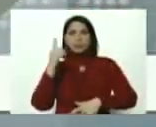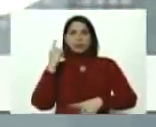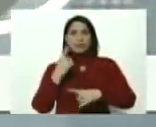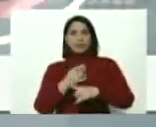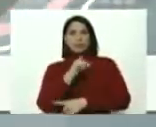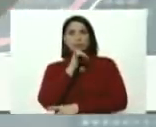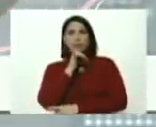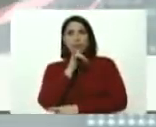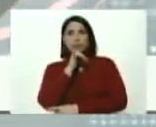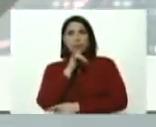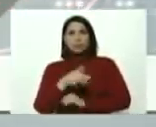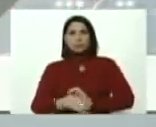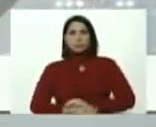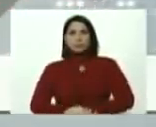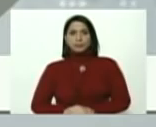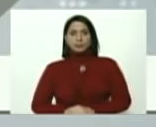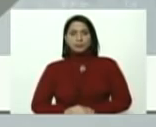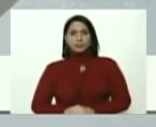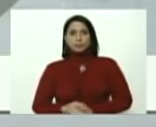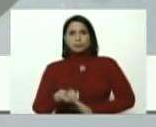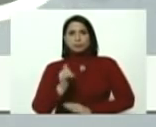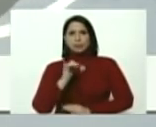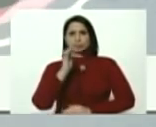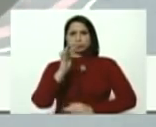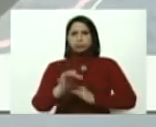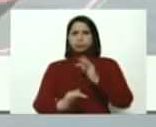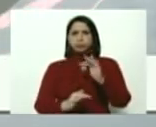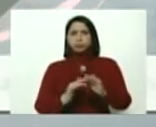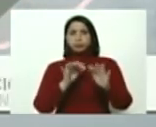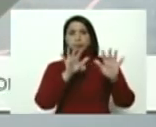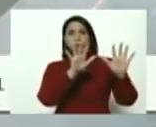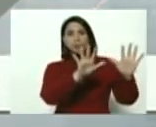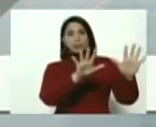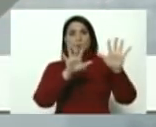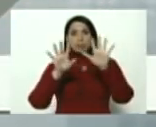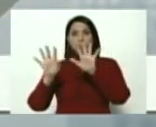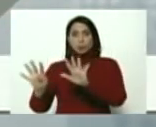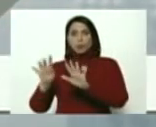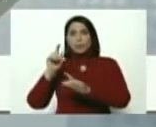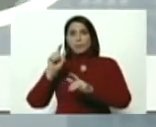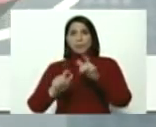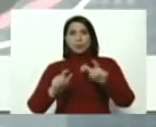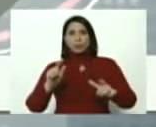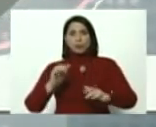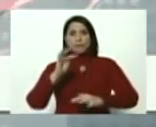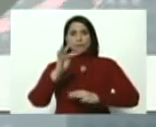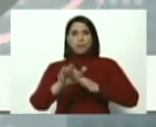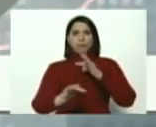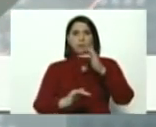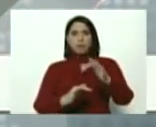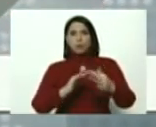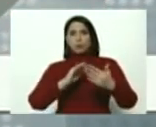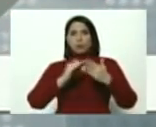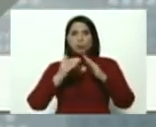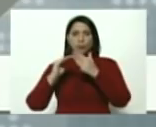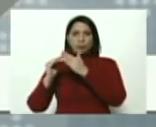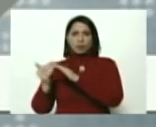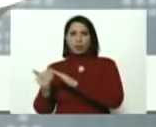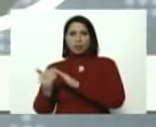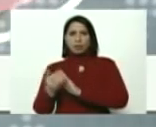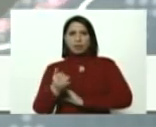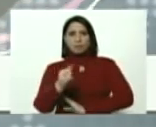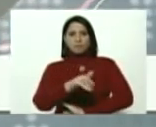reportar la aparición de 19 casos de transmisión comunitaria en